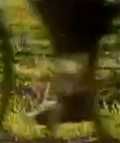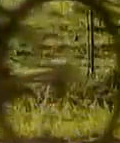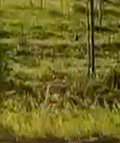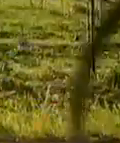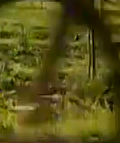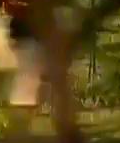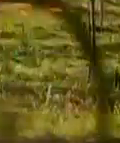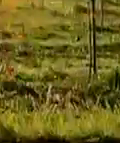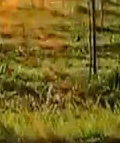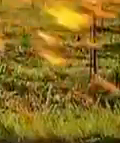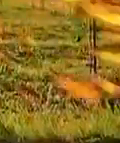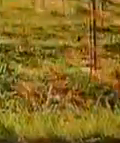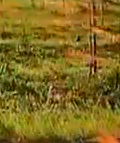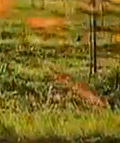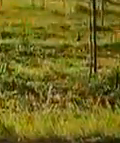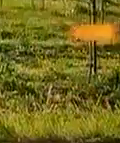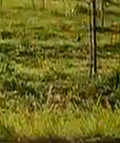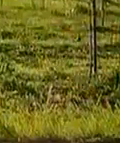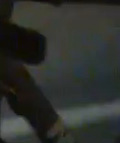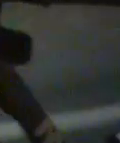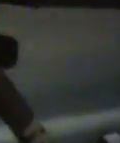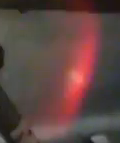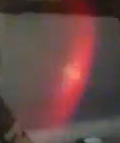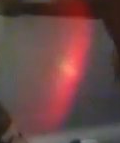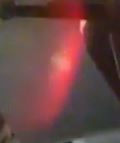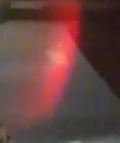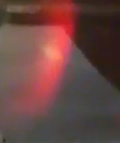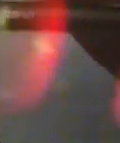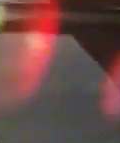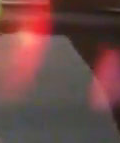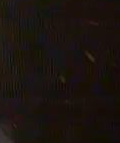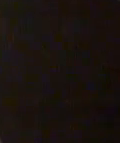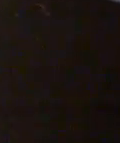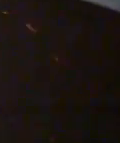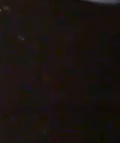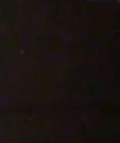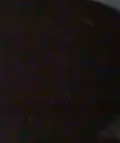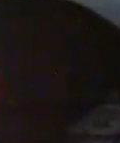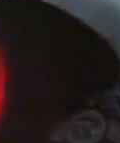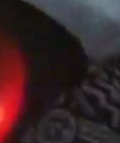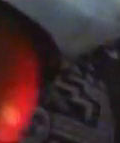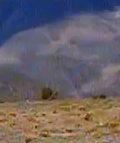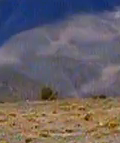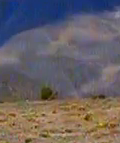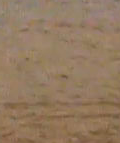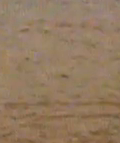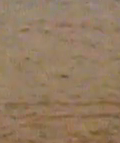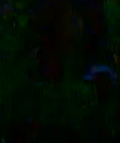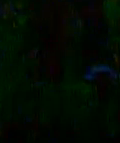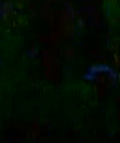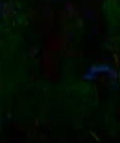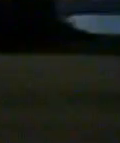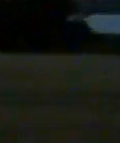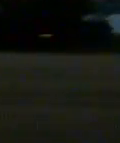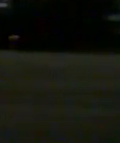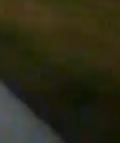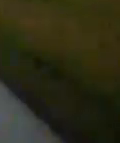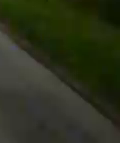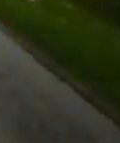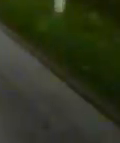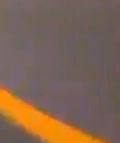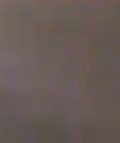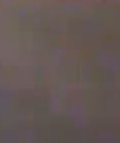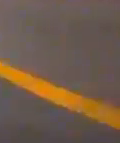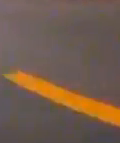del 18 al 23 de noviembre. Los mejores ciclistas del país y del extranjero recorrerán 1.300